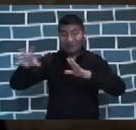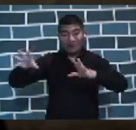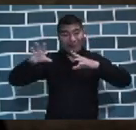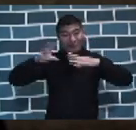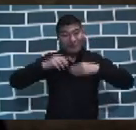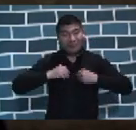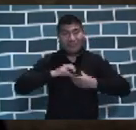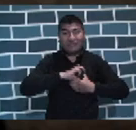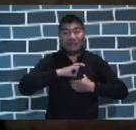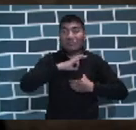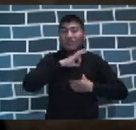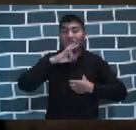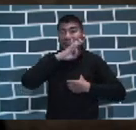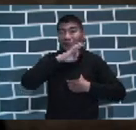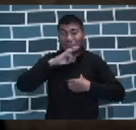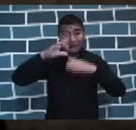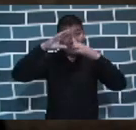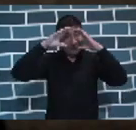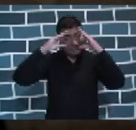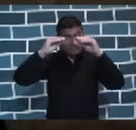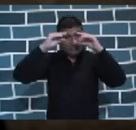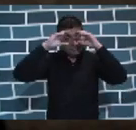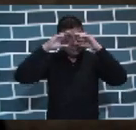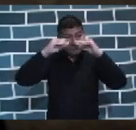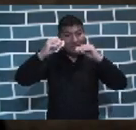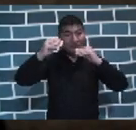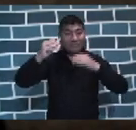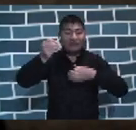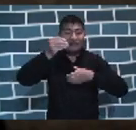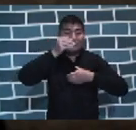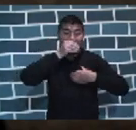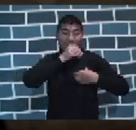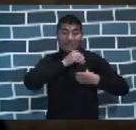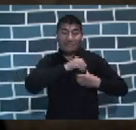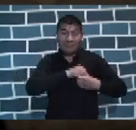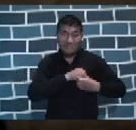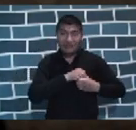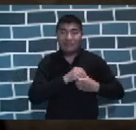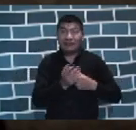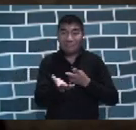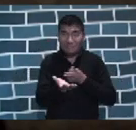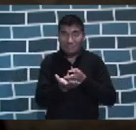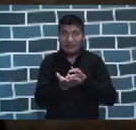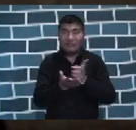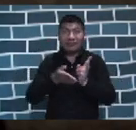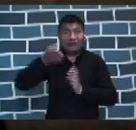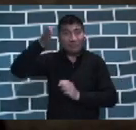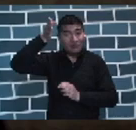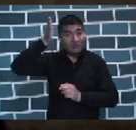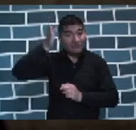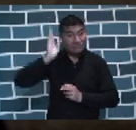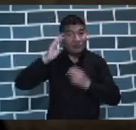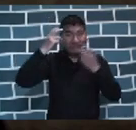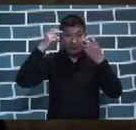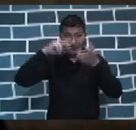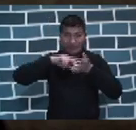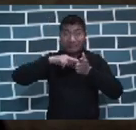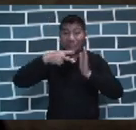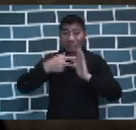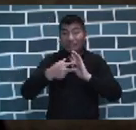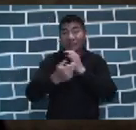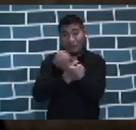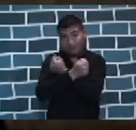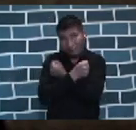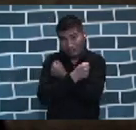espíritu que les enseñará introduciéndoles la verdad de dios que es amor lo